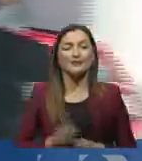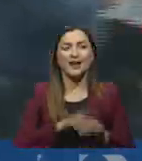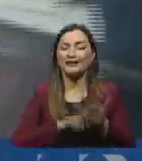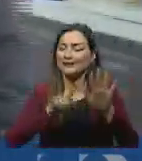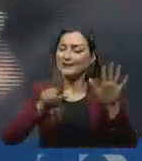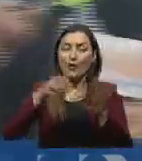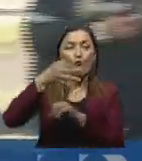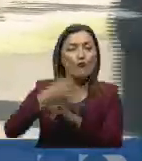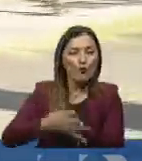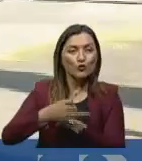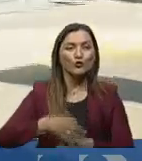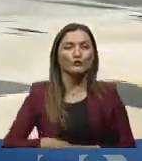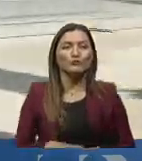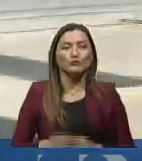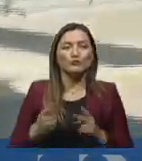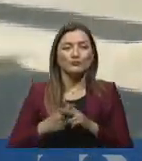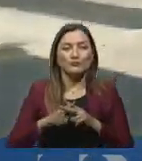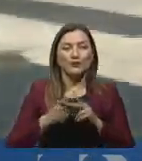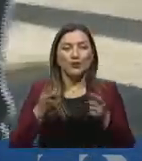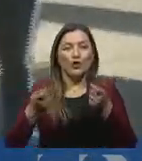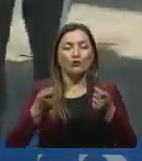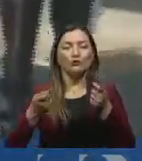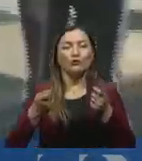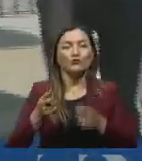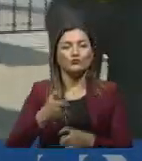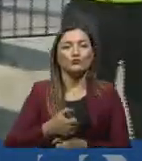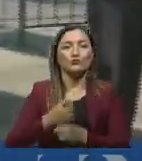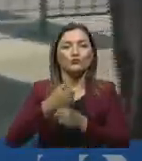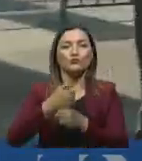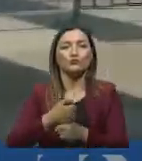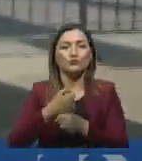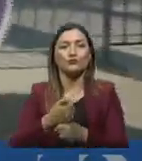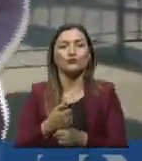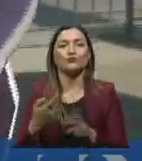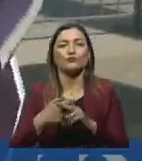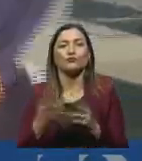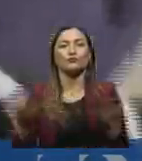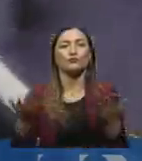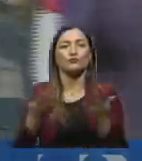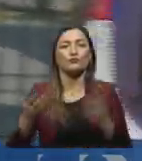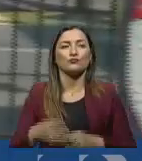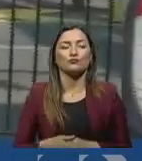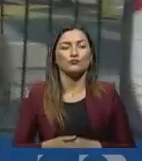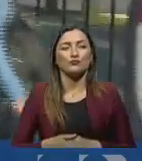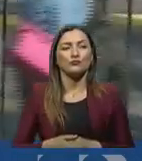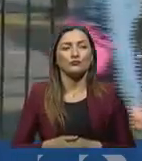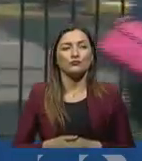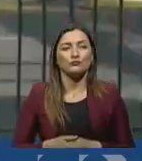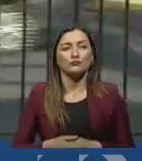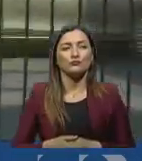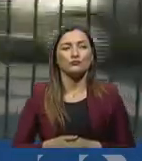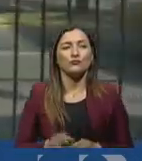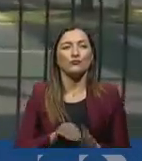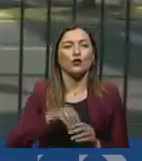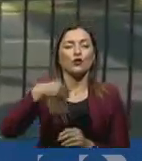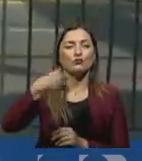en punto inició también ya este operativo de seguridad que se desplegará de operativo Vial además en los